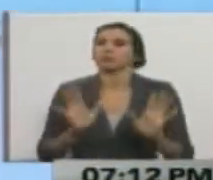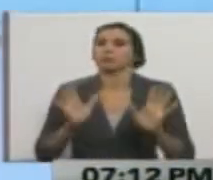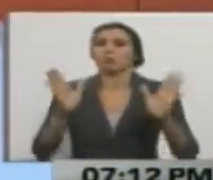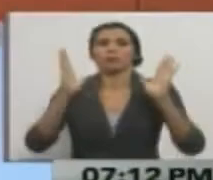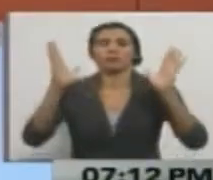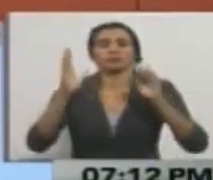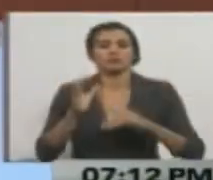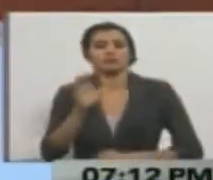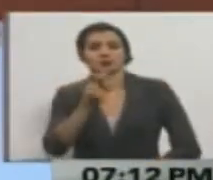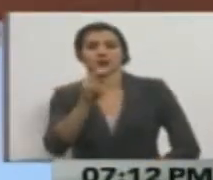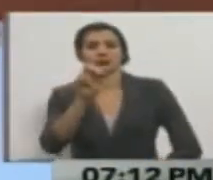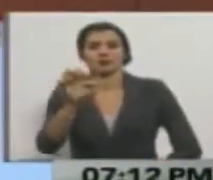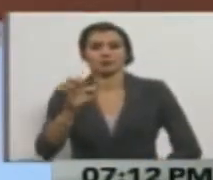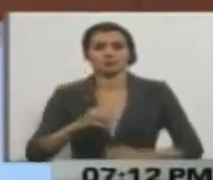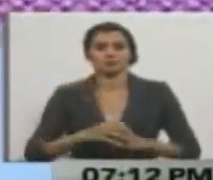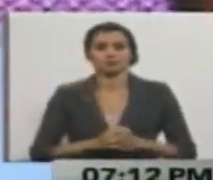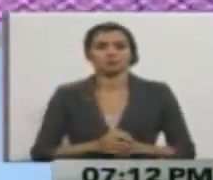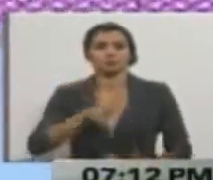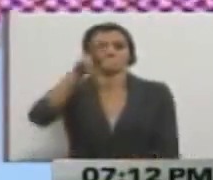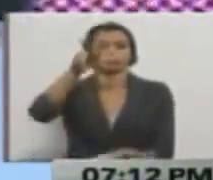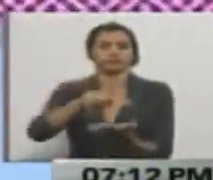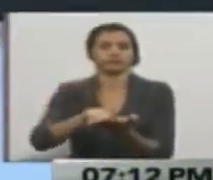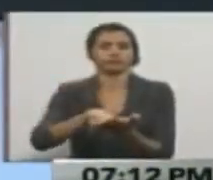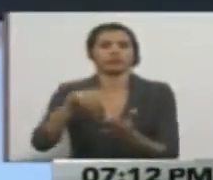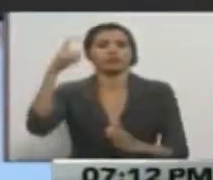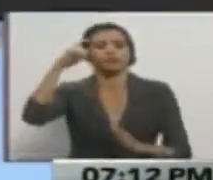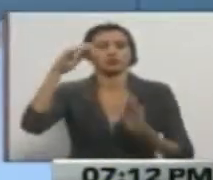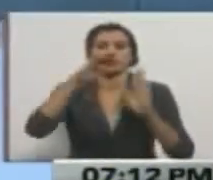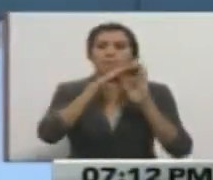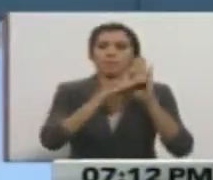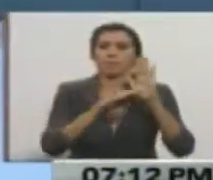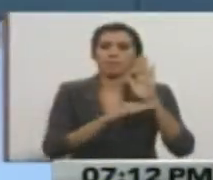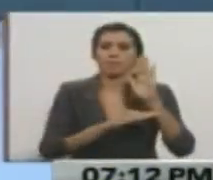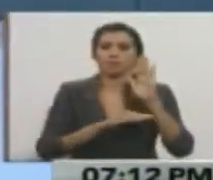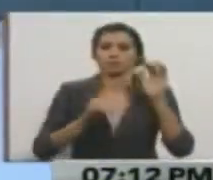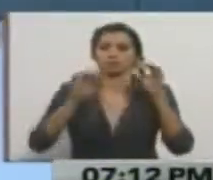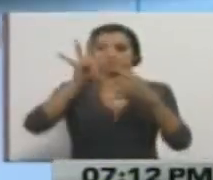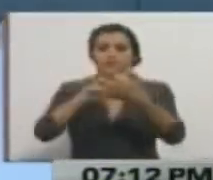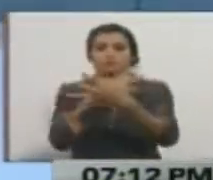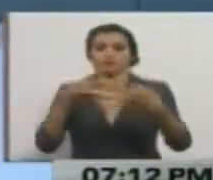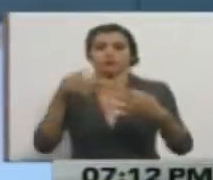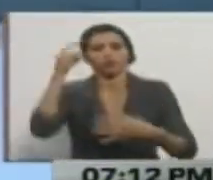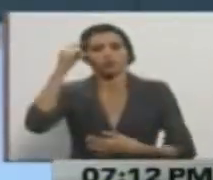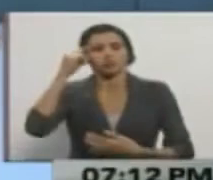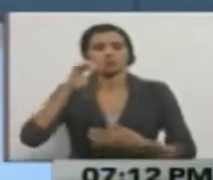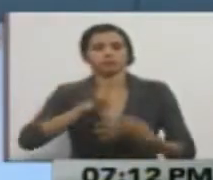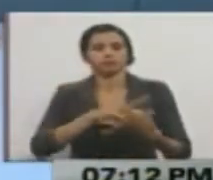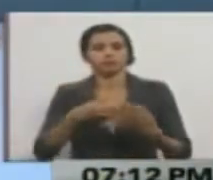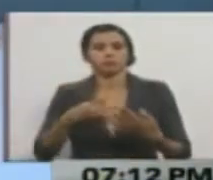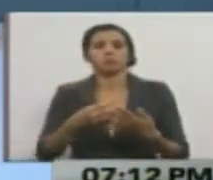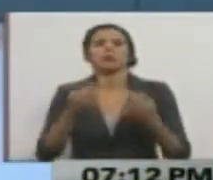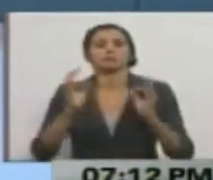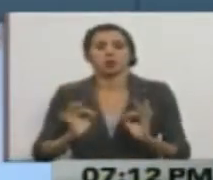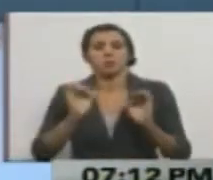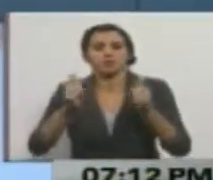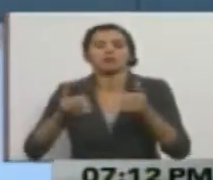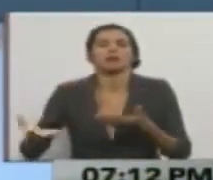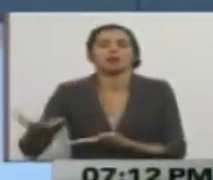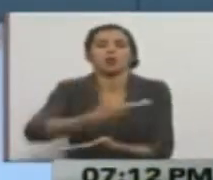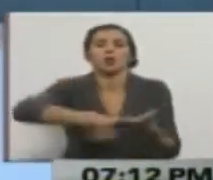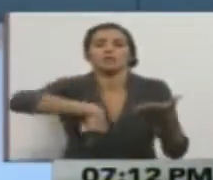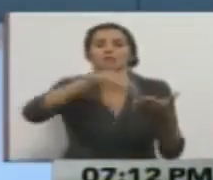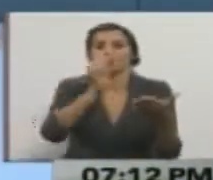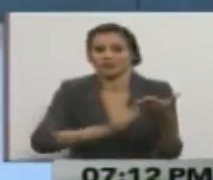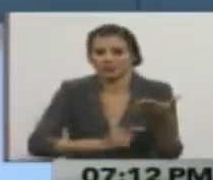Nacional Electoral aprobó cronograma para realizar la recolección del quórum mínimo